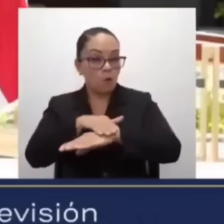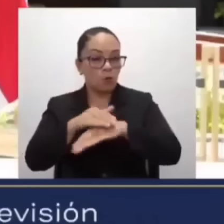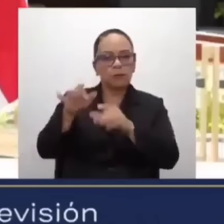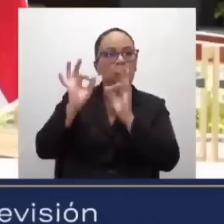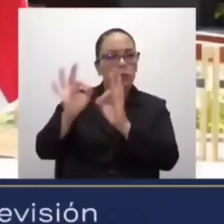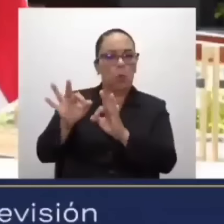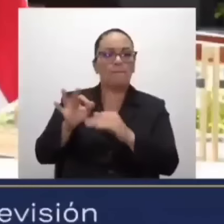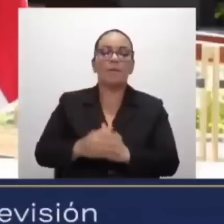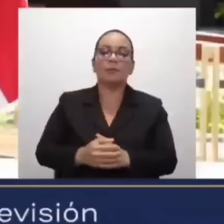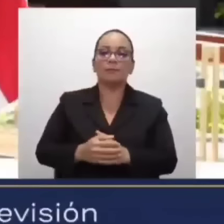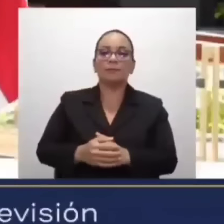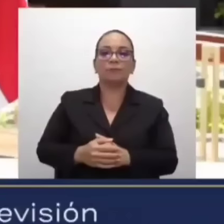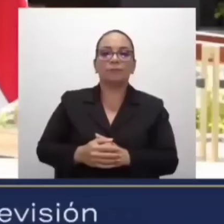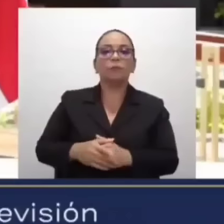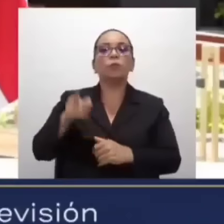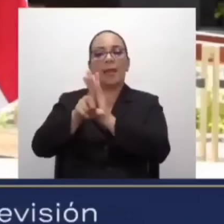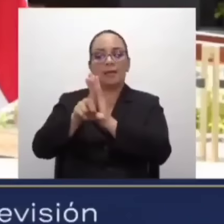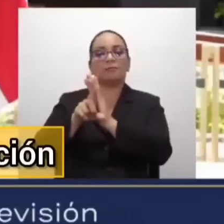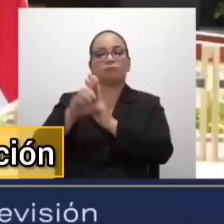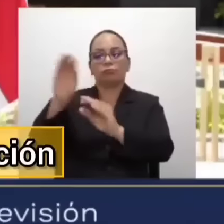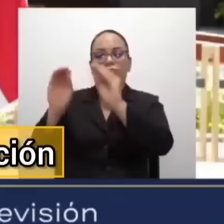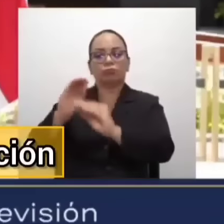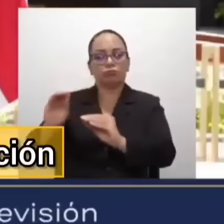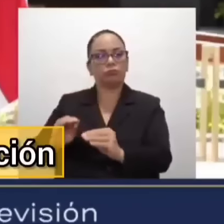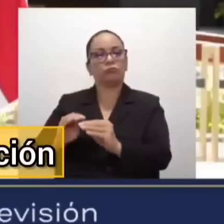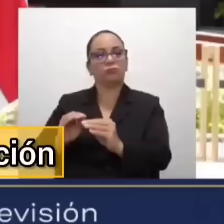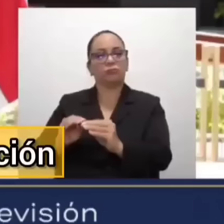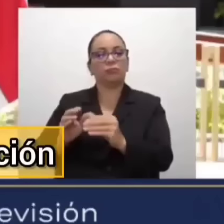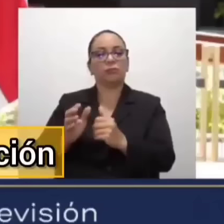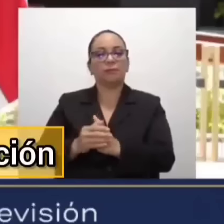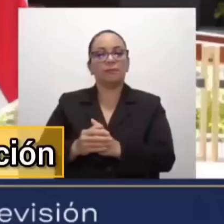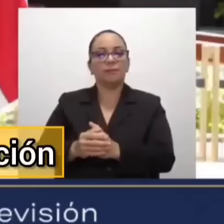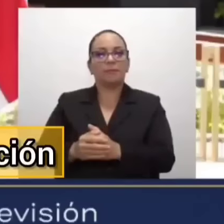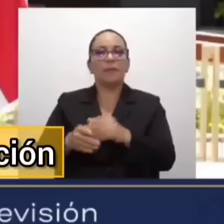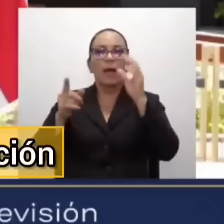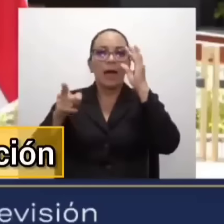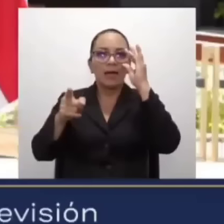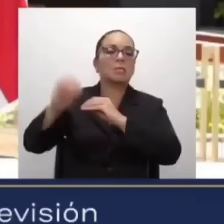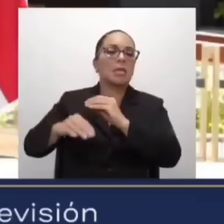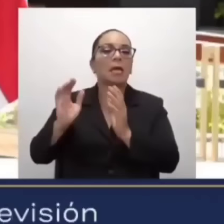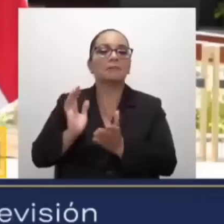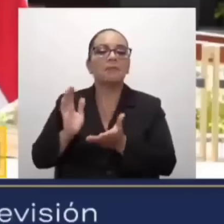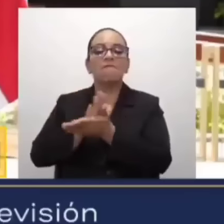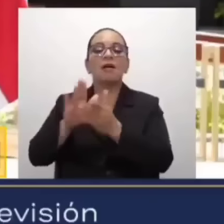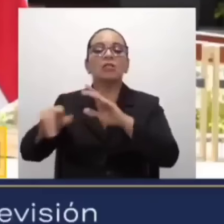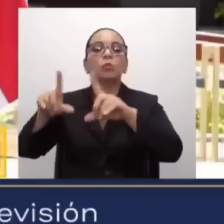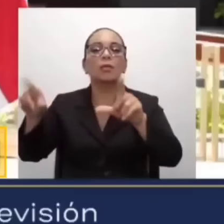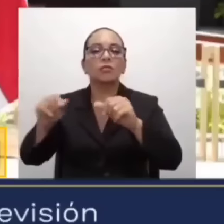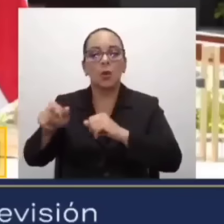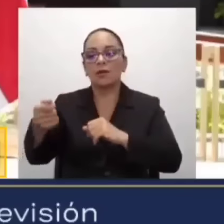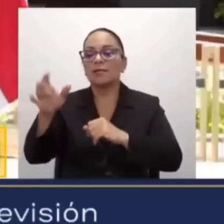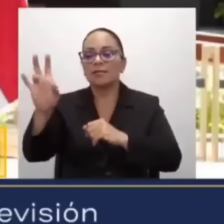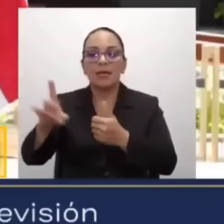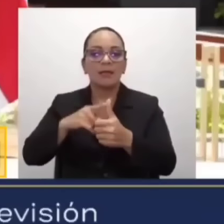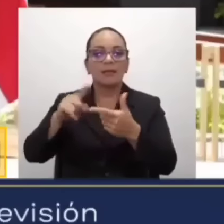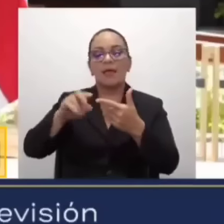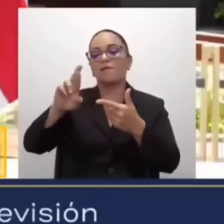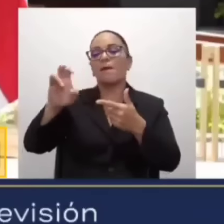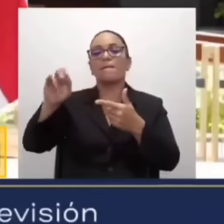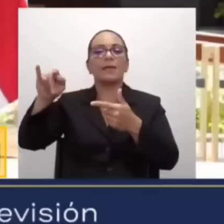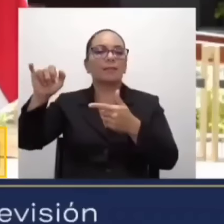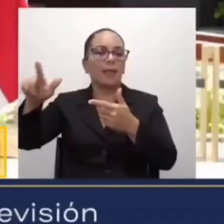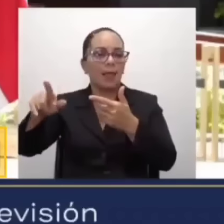bien. Prepárese una ley alternativa que le cobre un porcentaje de la facturación a Canal 7, a